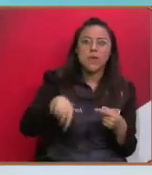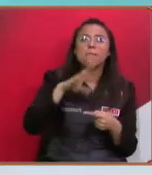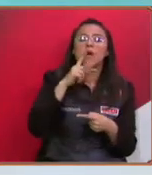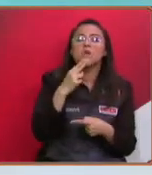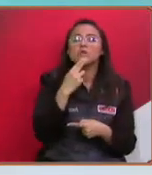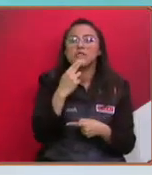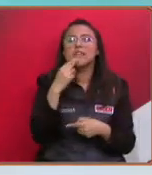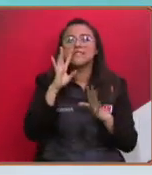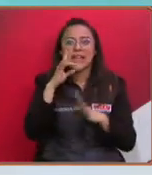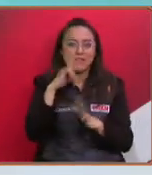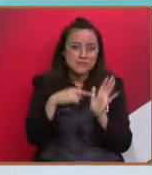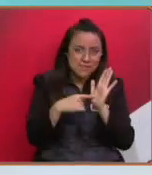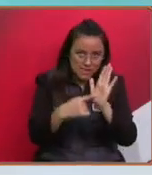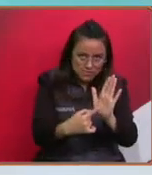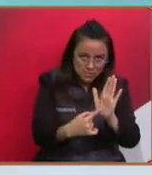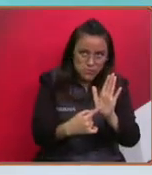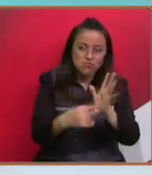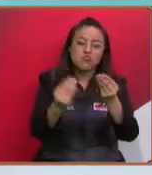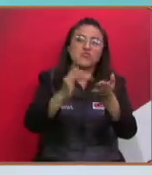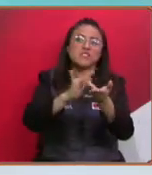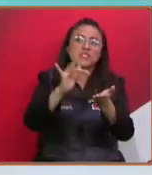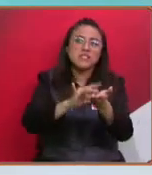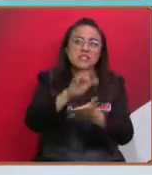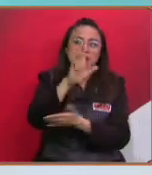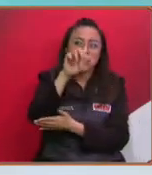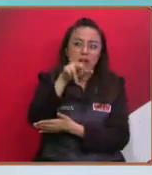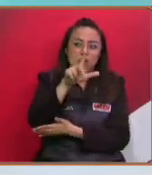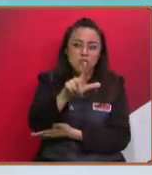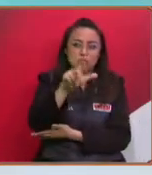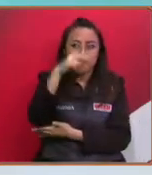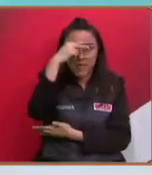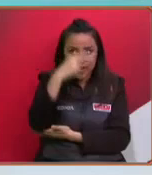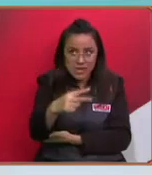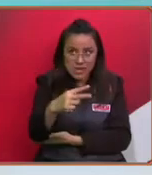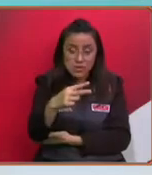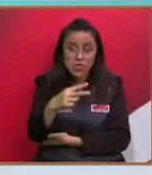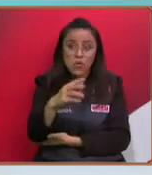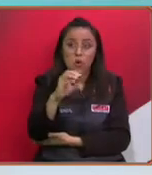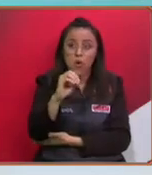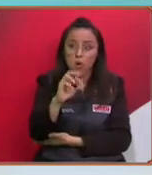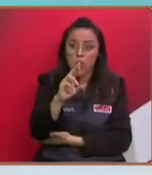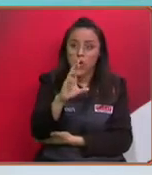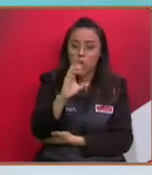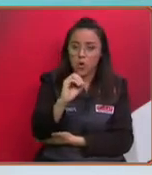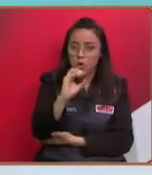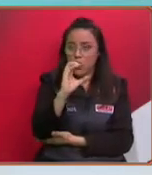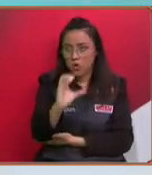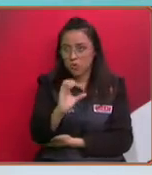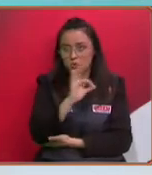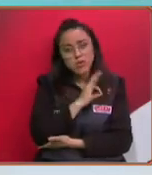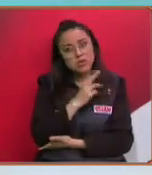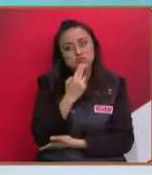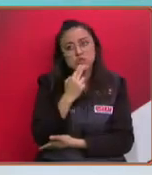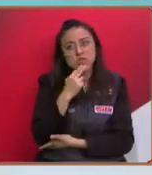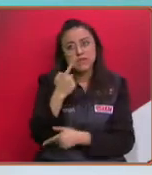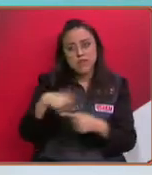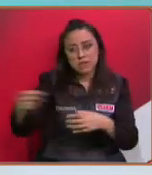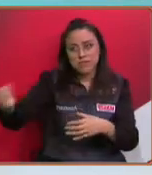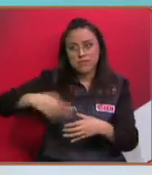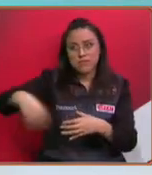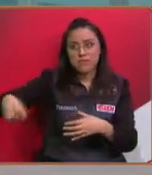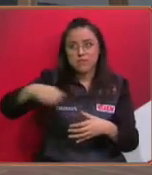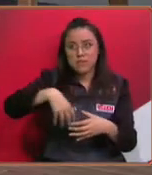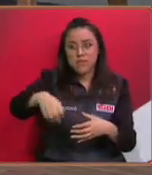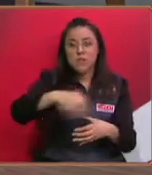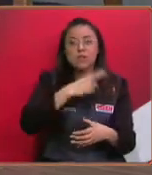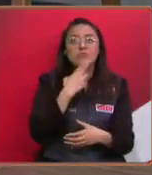bajen. Ya los vimos. Y mil gracias, Renault México. Gracias, muy amable. Gracias a ti. Las Oroc. Pues ya llévensela para que vaya a depositarlos